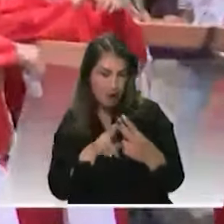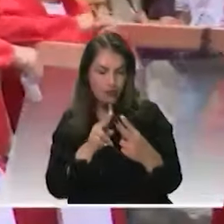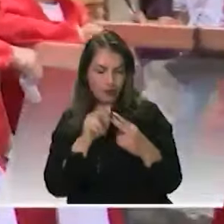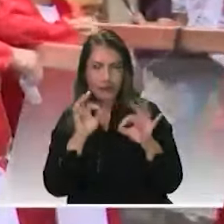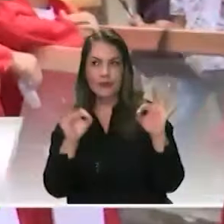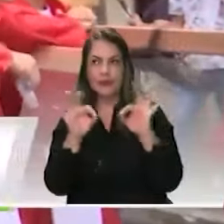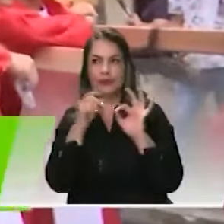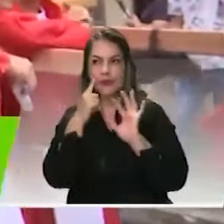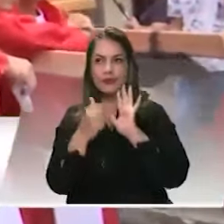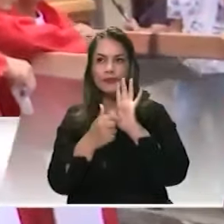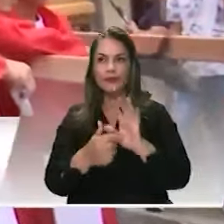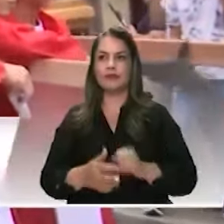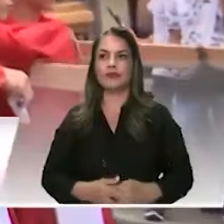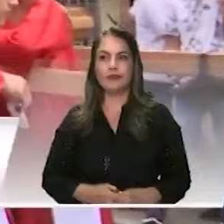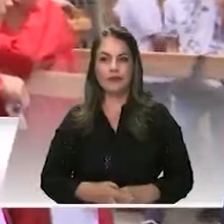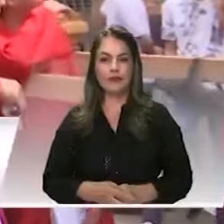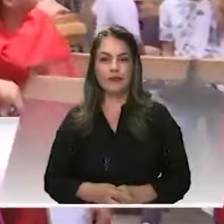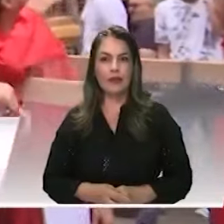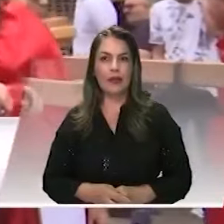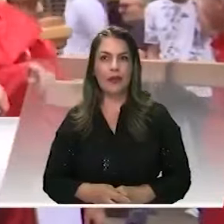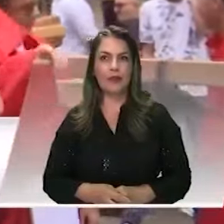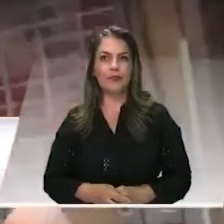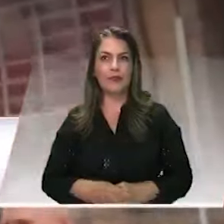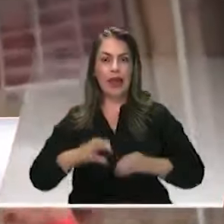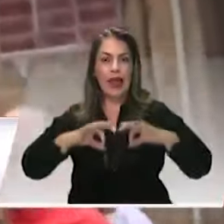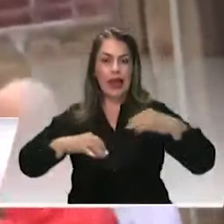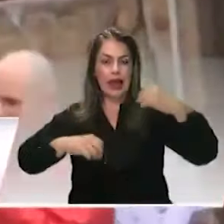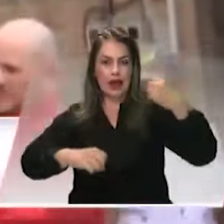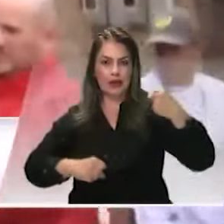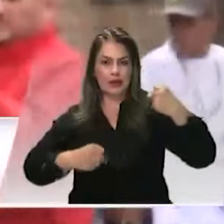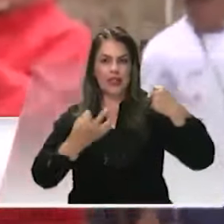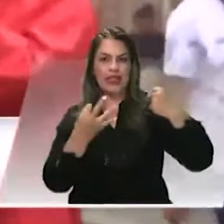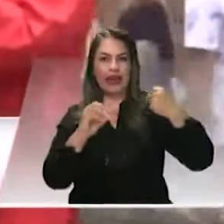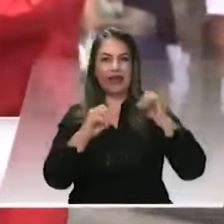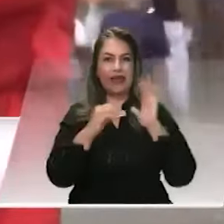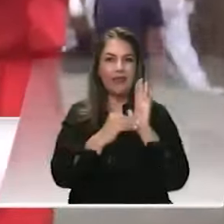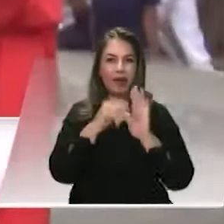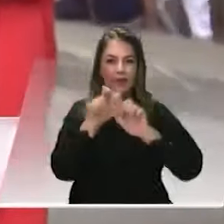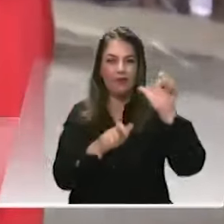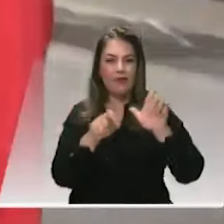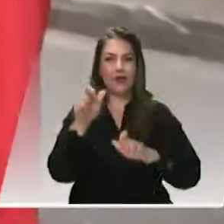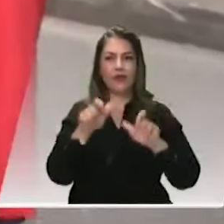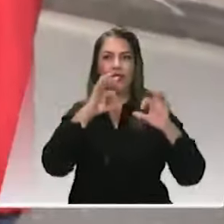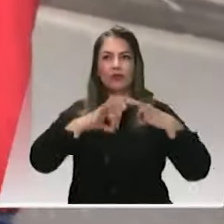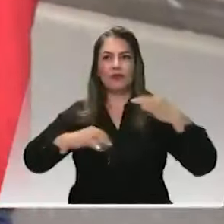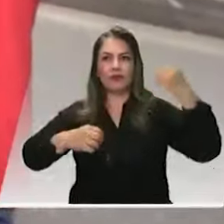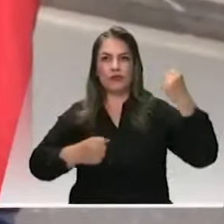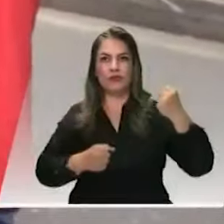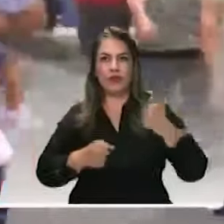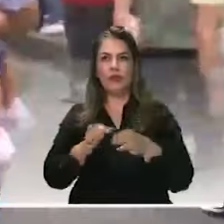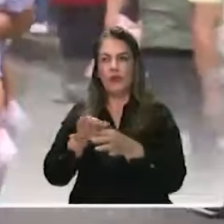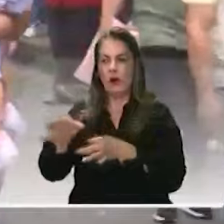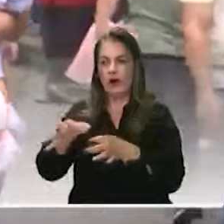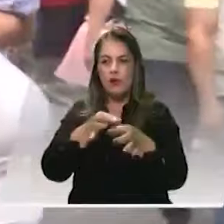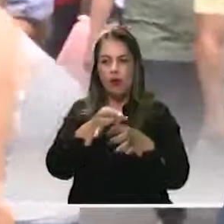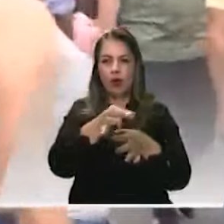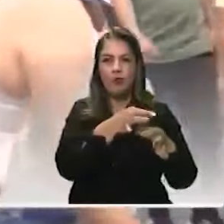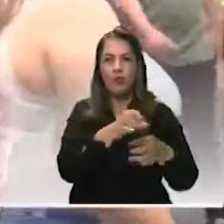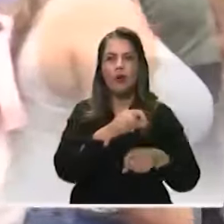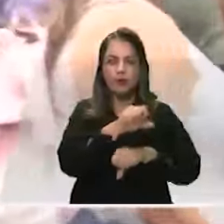conozcan 30,000 hombres del ejército y la policía custodiará el departamento de Antioquia y municipios como girardota Jericó